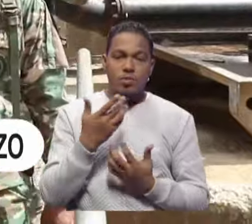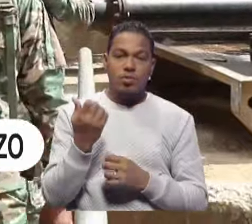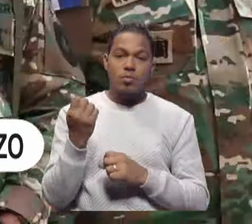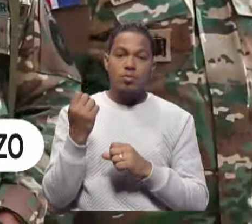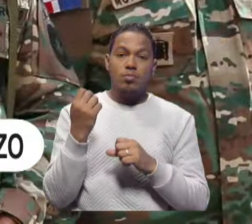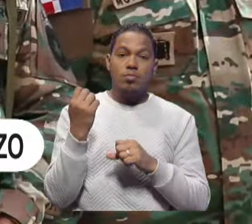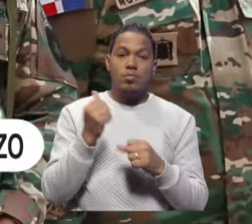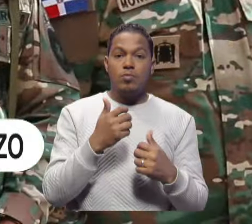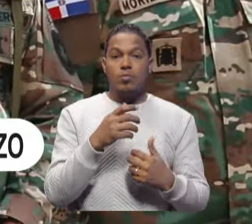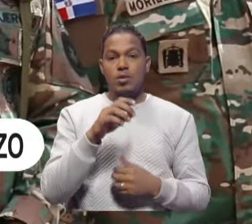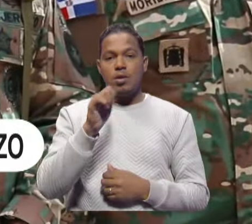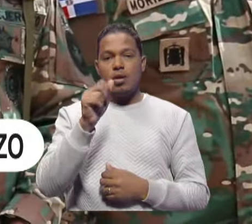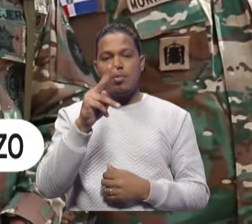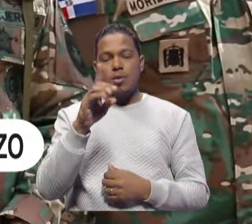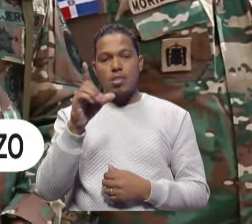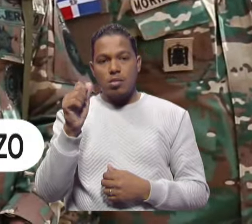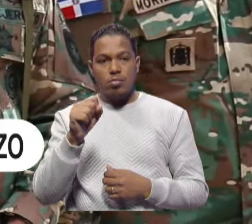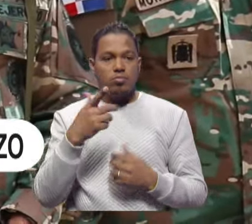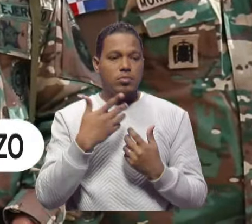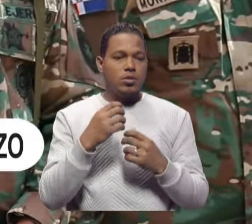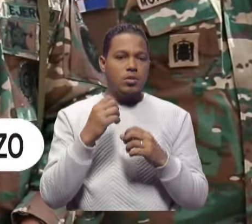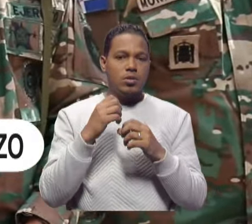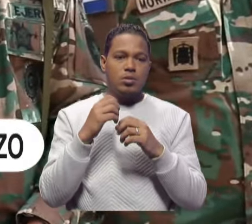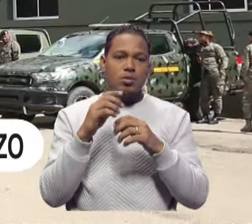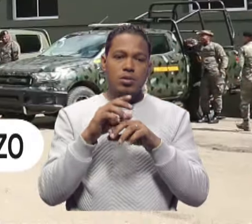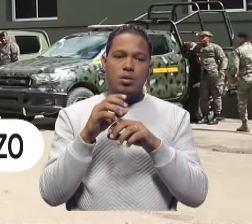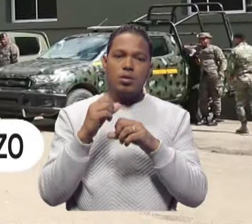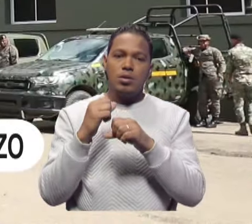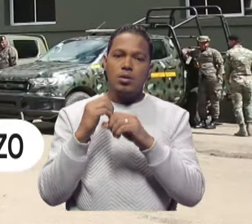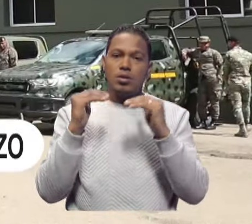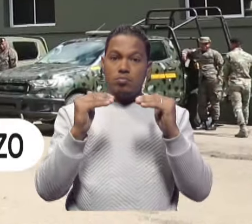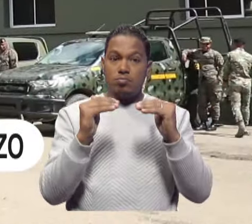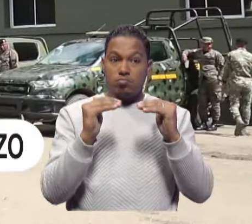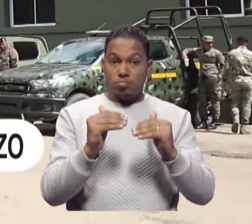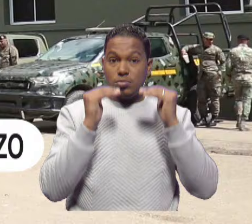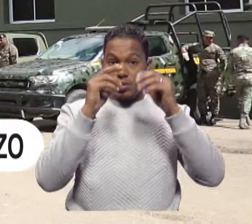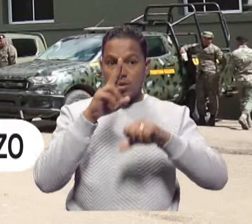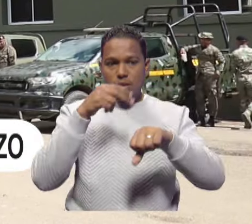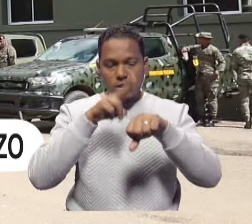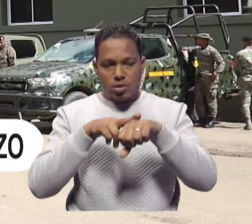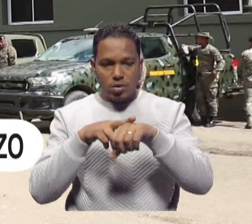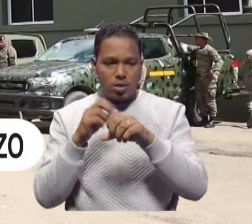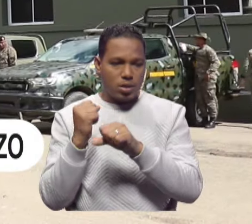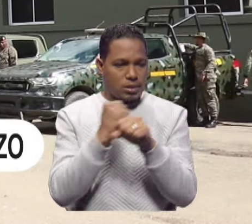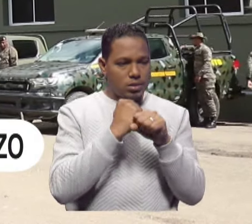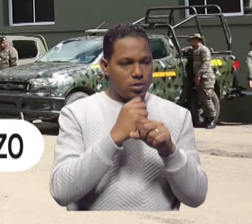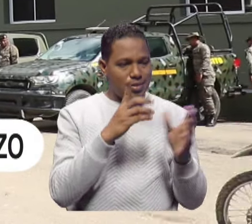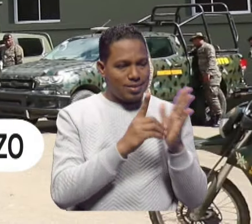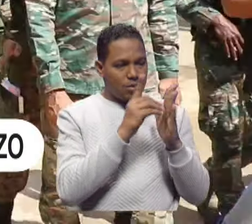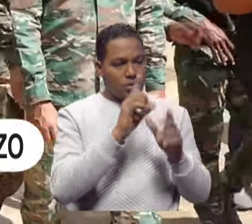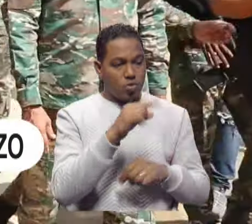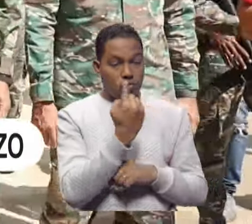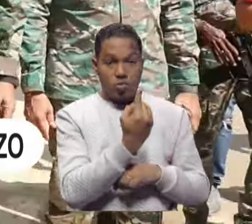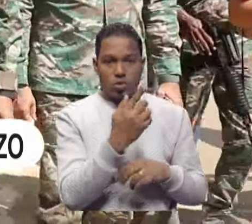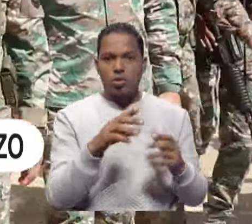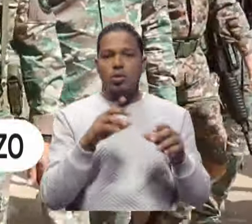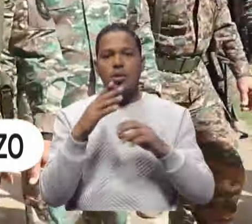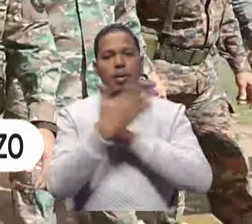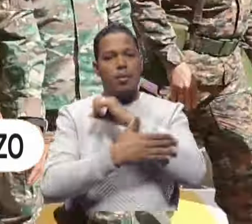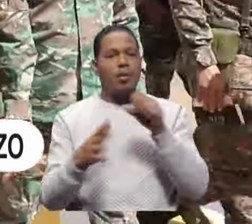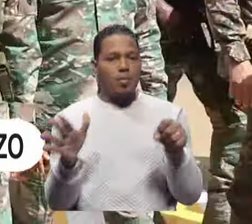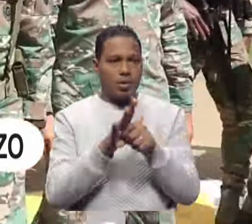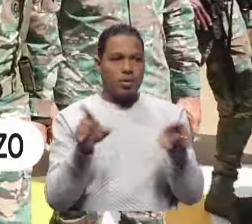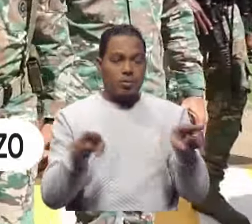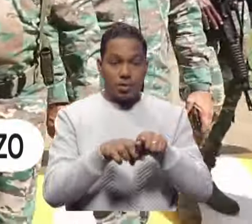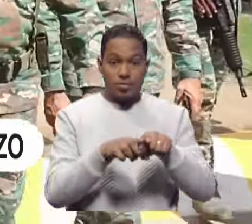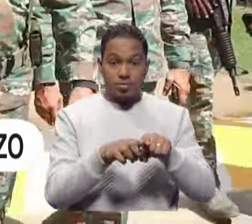la soberanía nacional y la seguridad, no tan solo de esta localidad de Dajabón, sino de todo el país. Como pueden ver, este